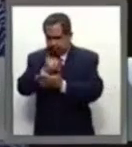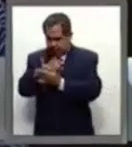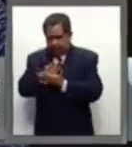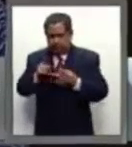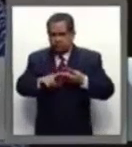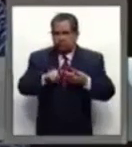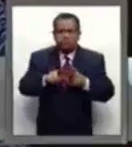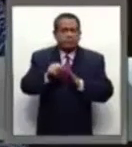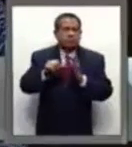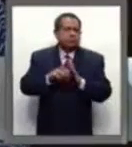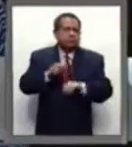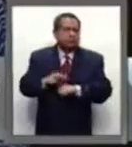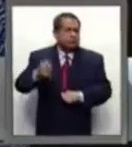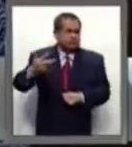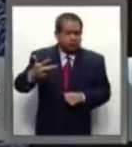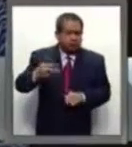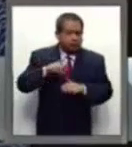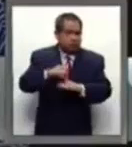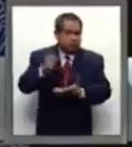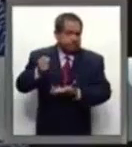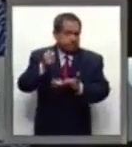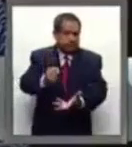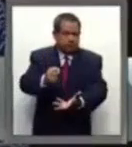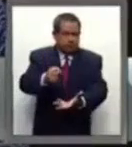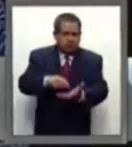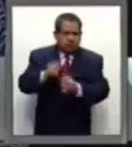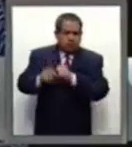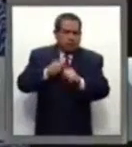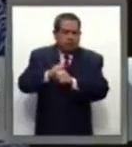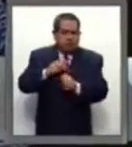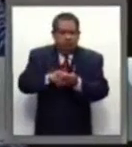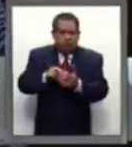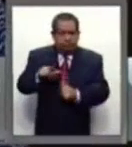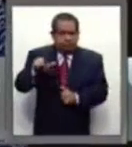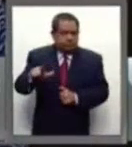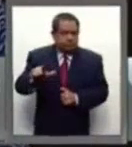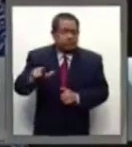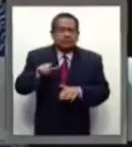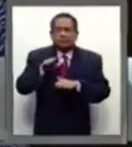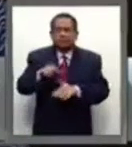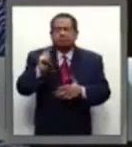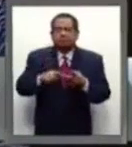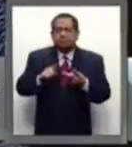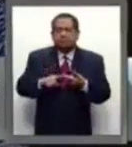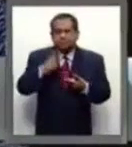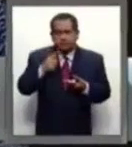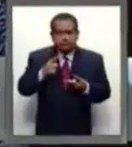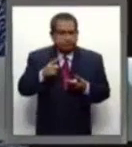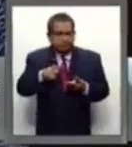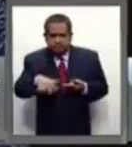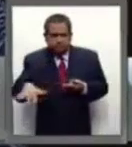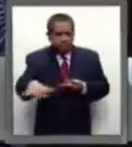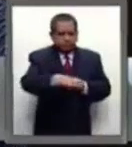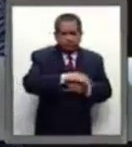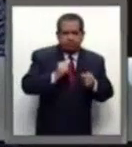precisamente al artículo 8 del decreto del presupuesto de egresos de 2017, en lo que se refiere a materia de seguridad